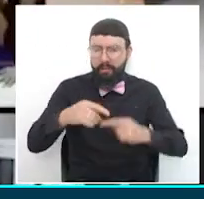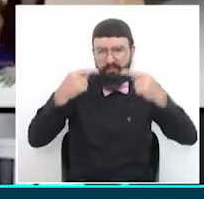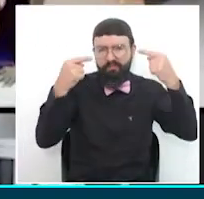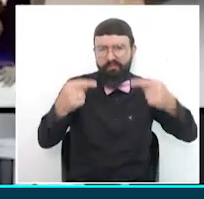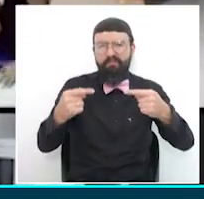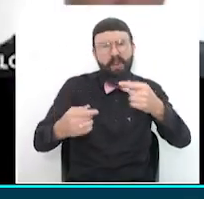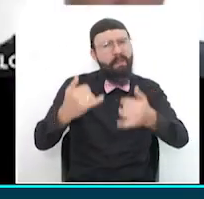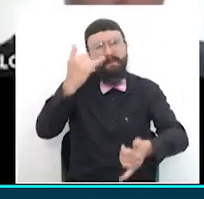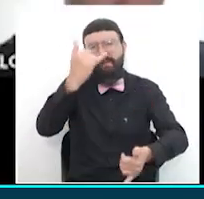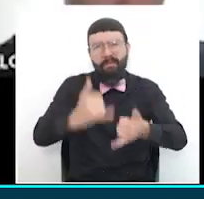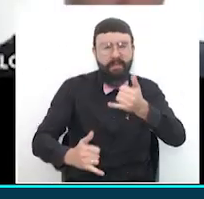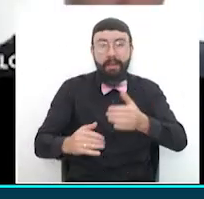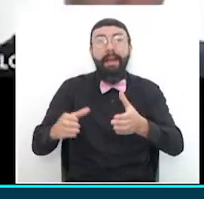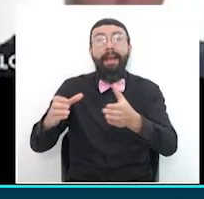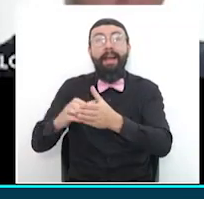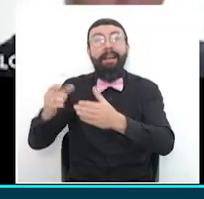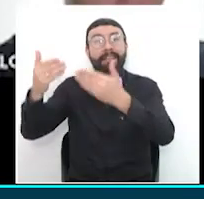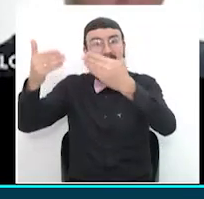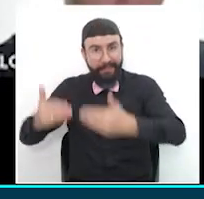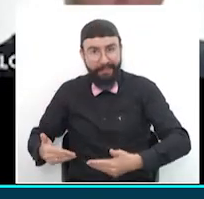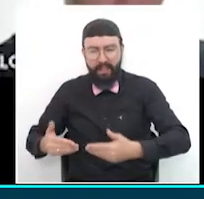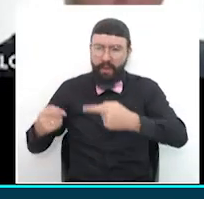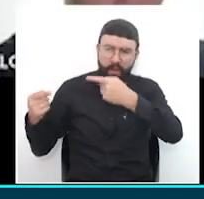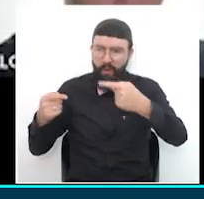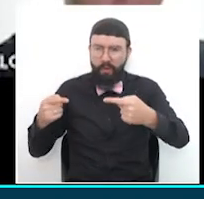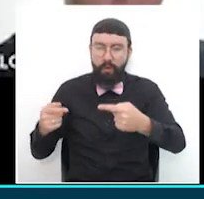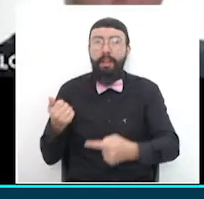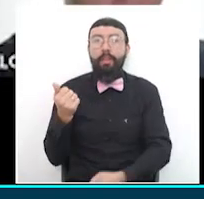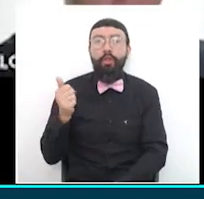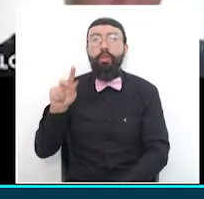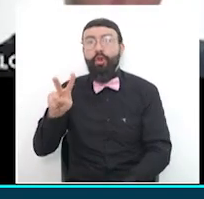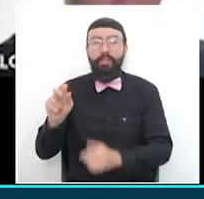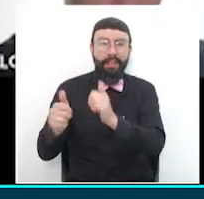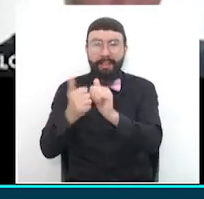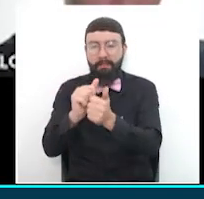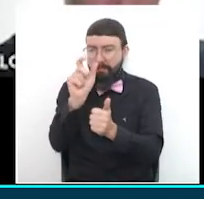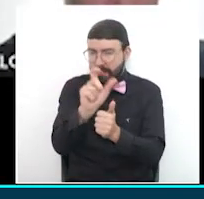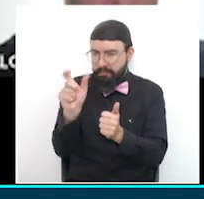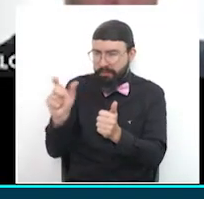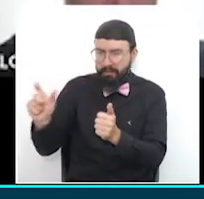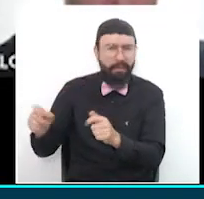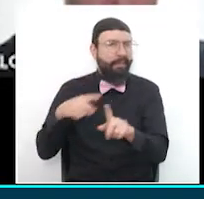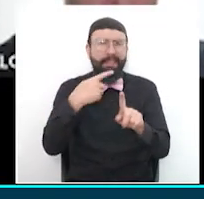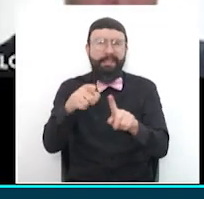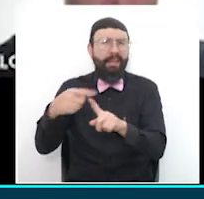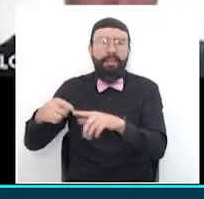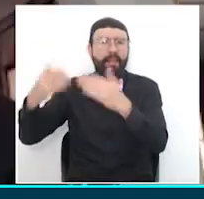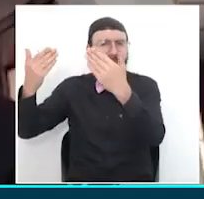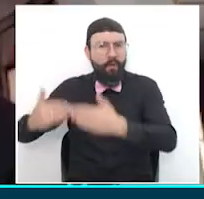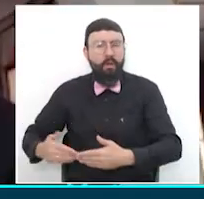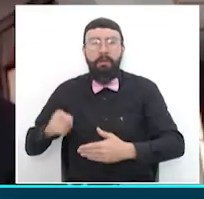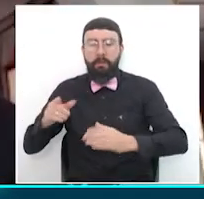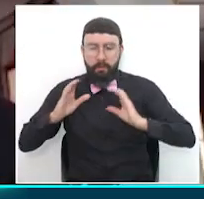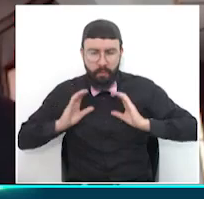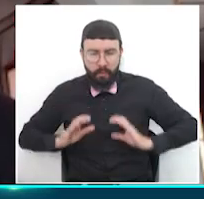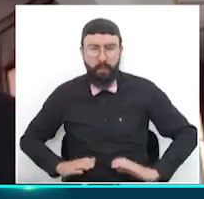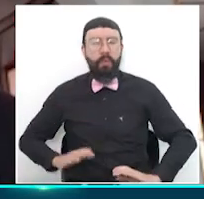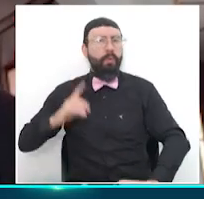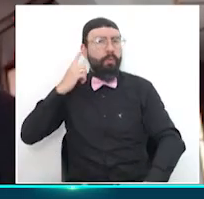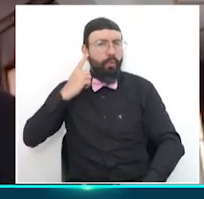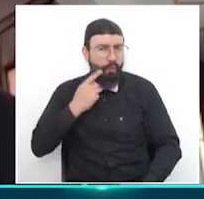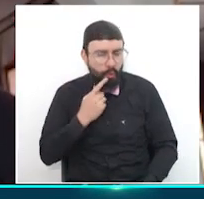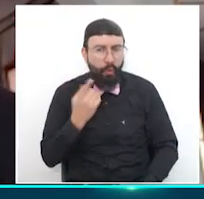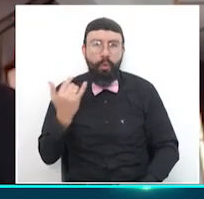final del sector de discapacidad con 12 deportistas de las diferentes discapacidades físicos,